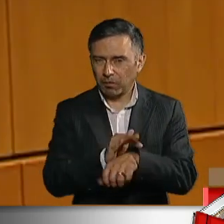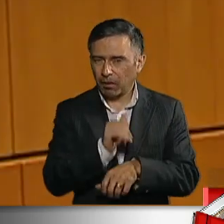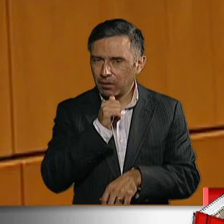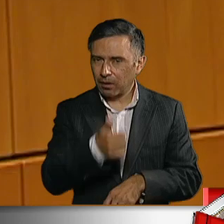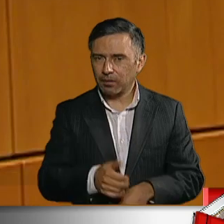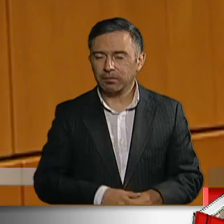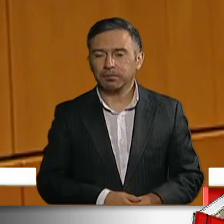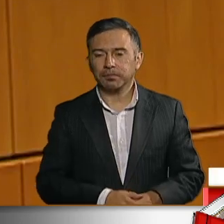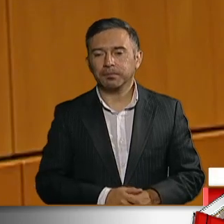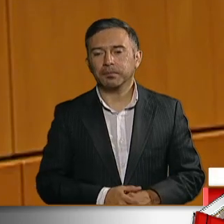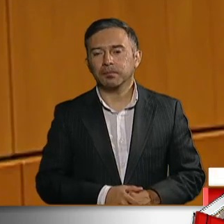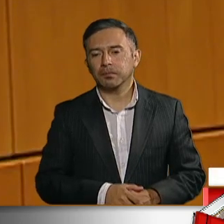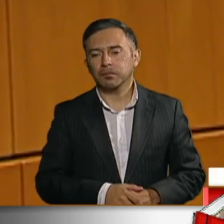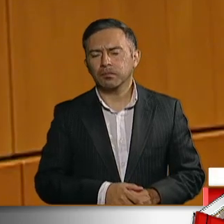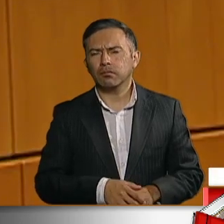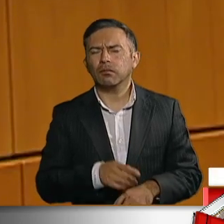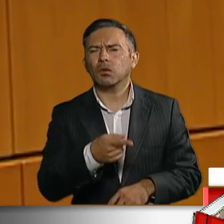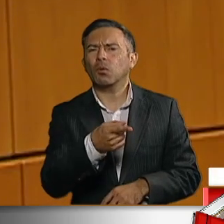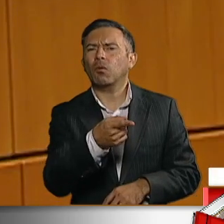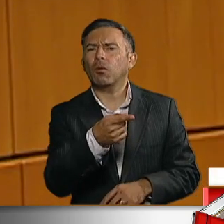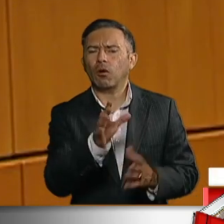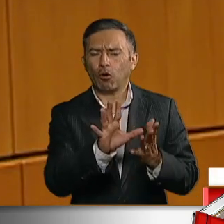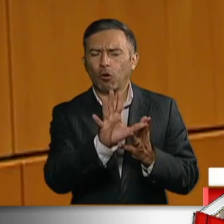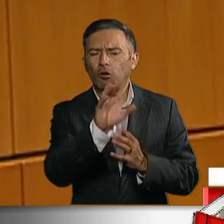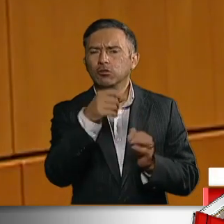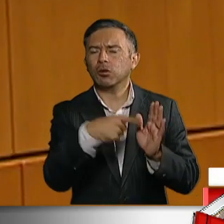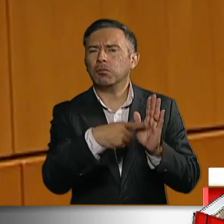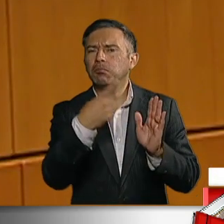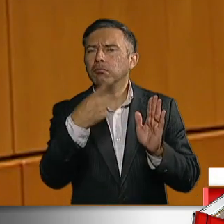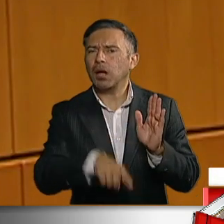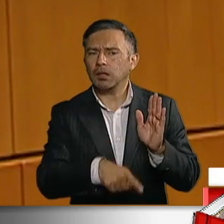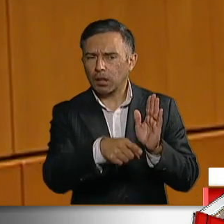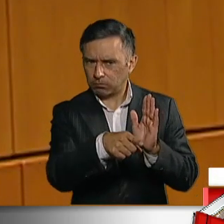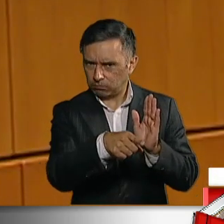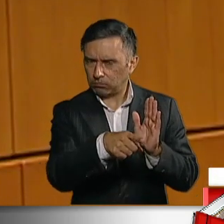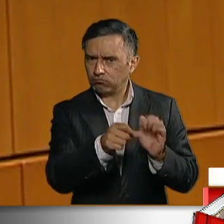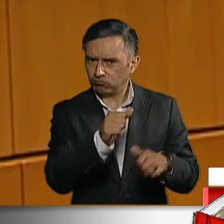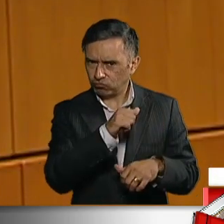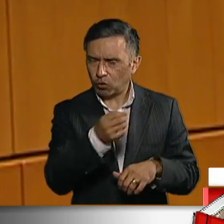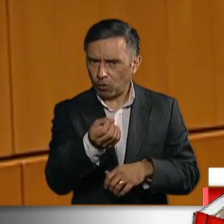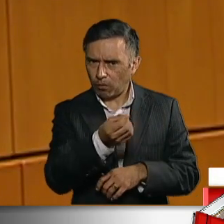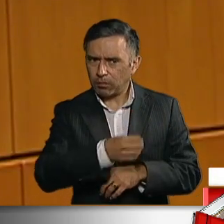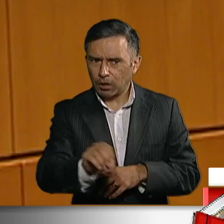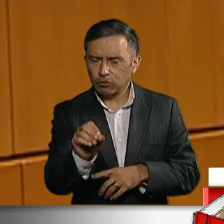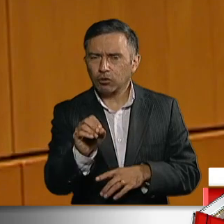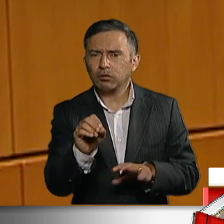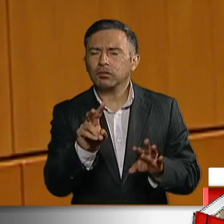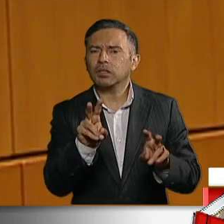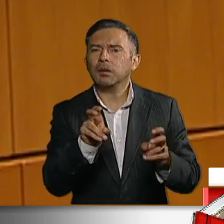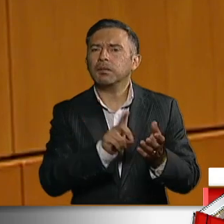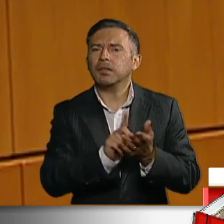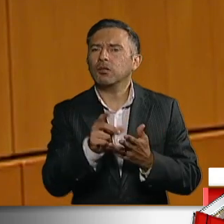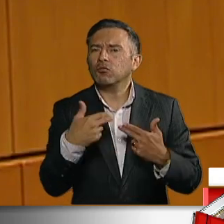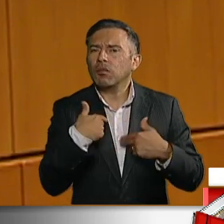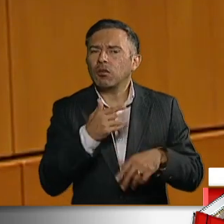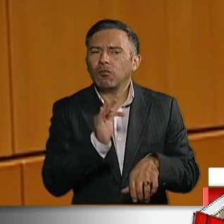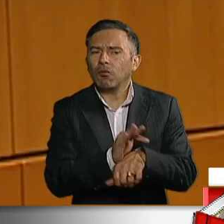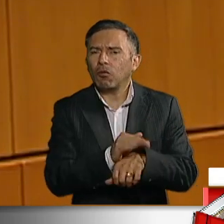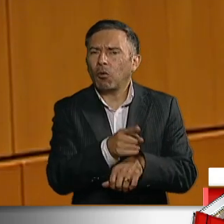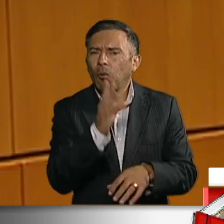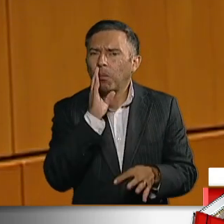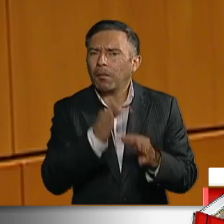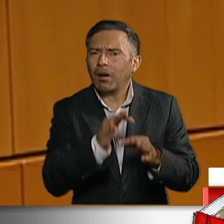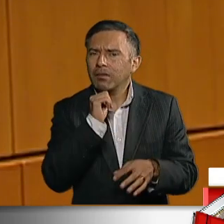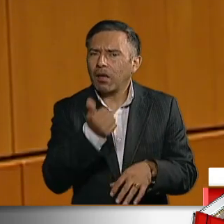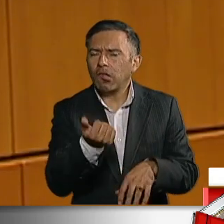¿Por qué no ha cumplido con su mandato constitucional de proteger los derechos humanos? Dos, ¿por qué